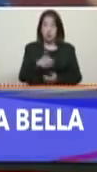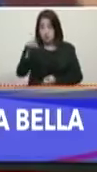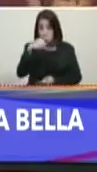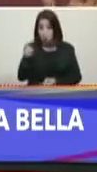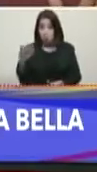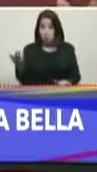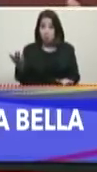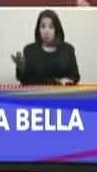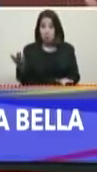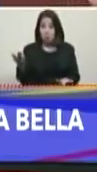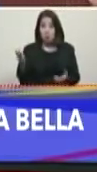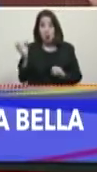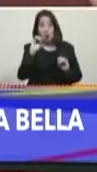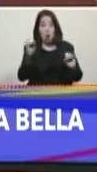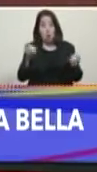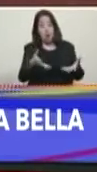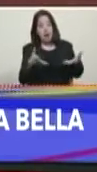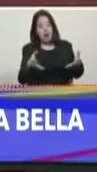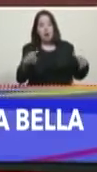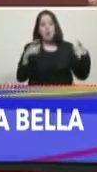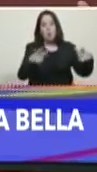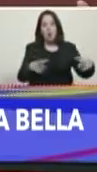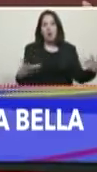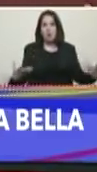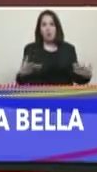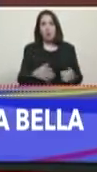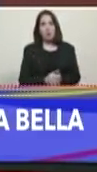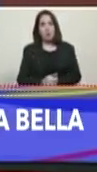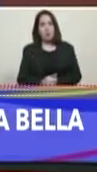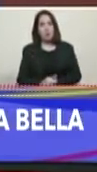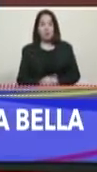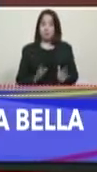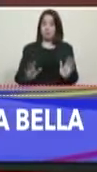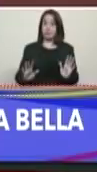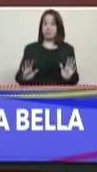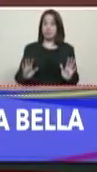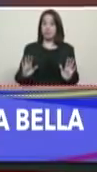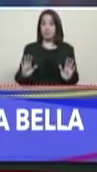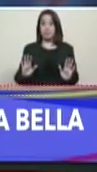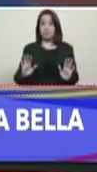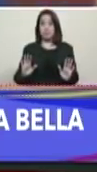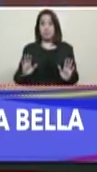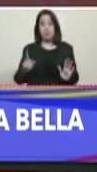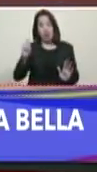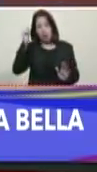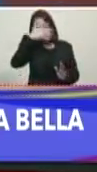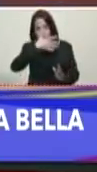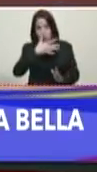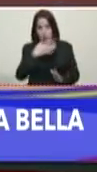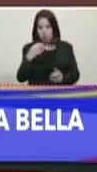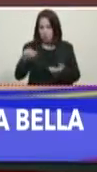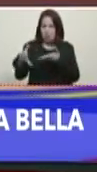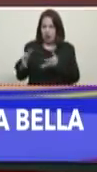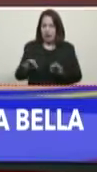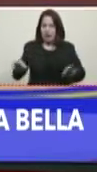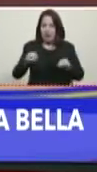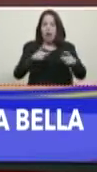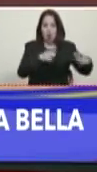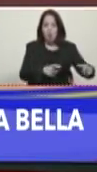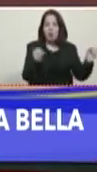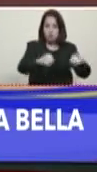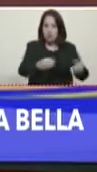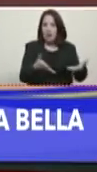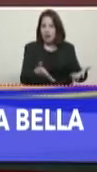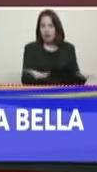o nos ganaron los huecos ganaron la guerra los huecos sino la carnada trump no van a ganar los huecos por favor